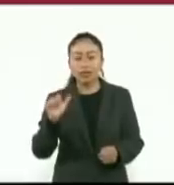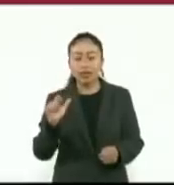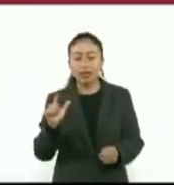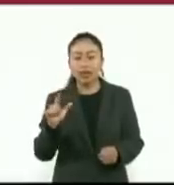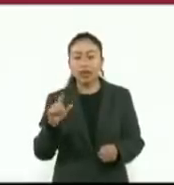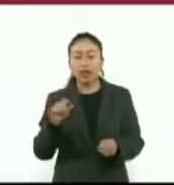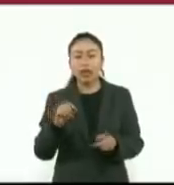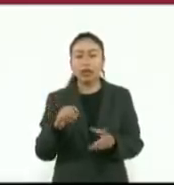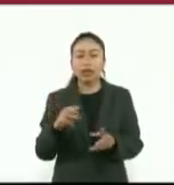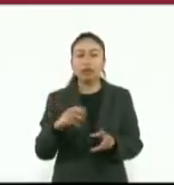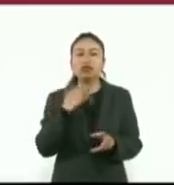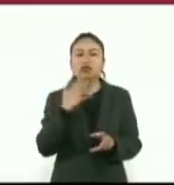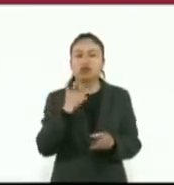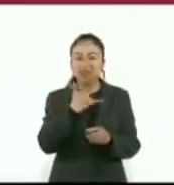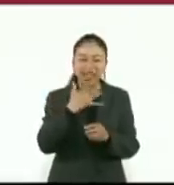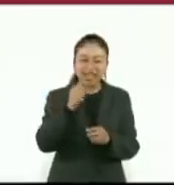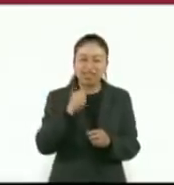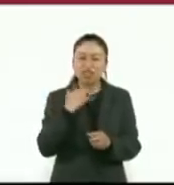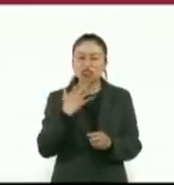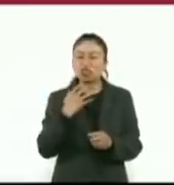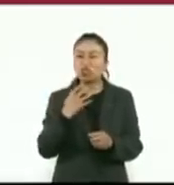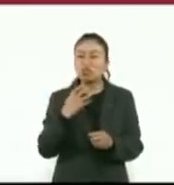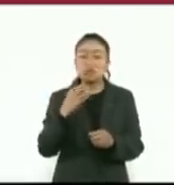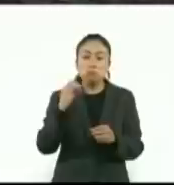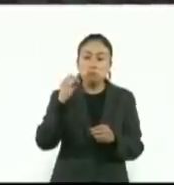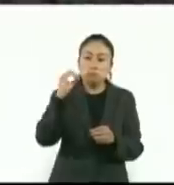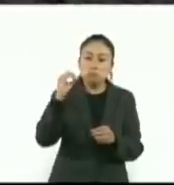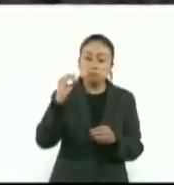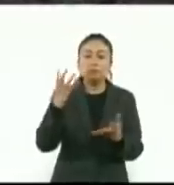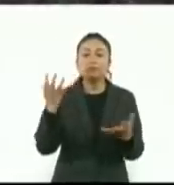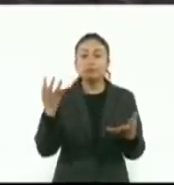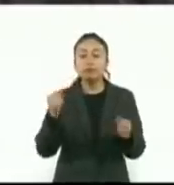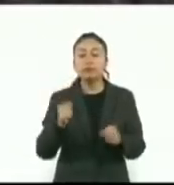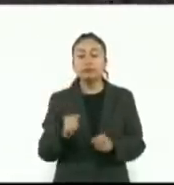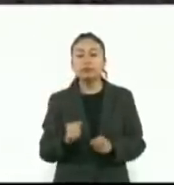cero. ¿Por qué? Porque